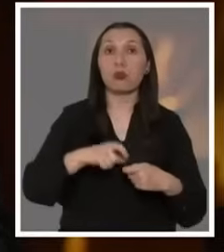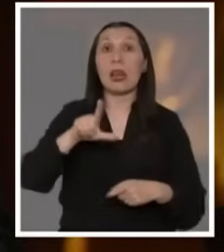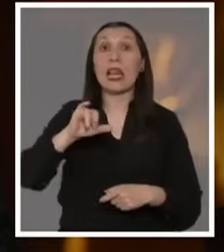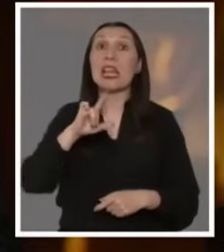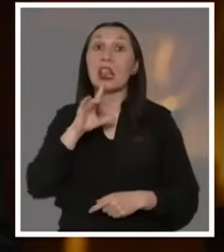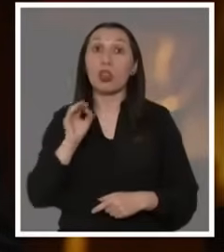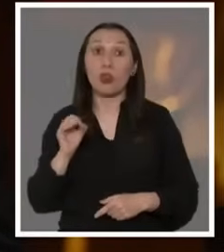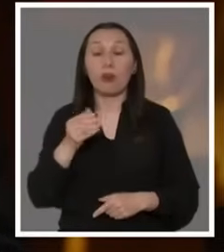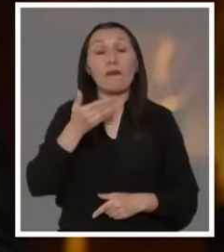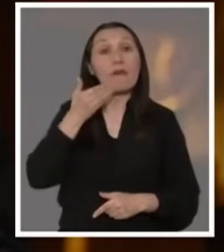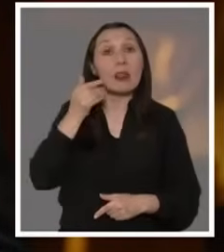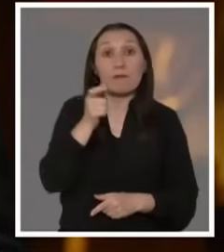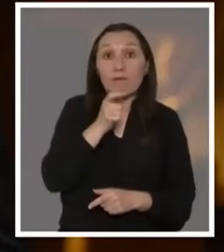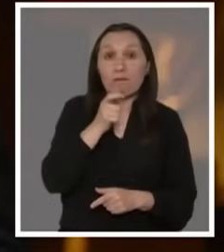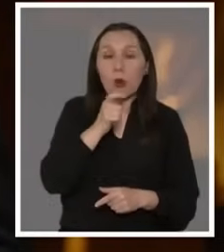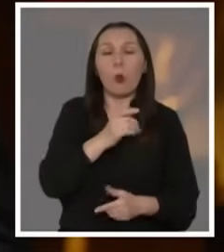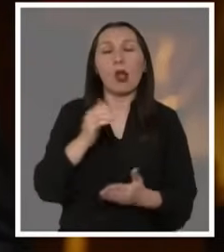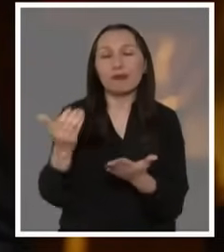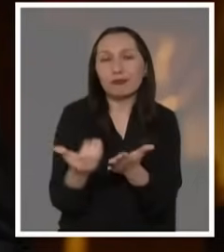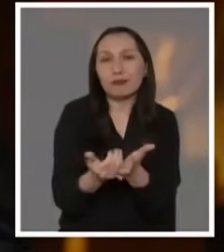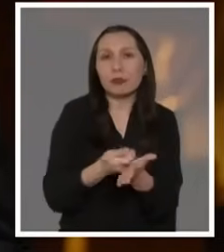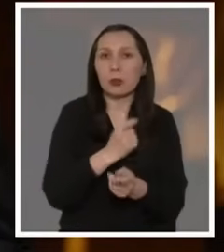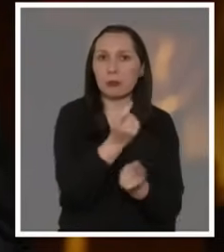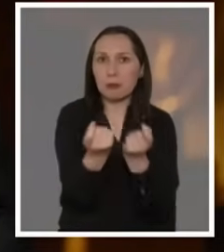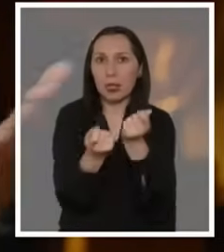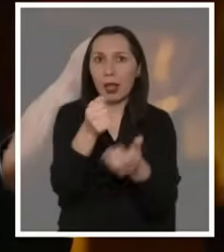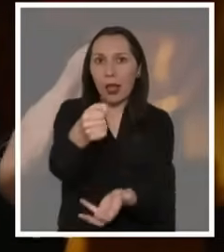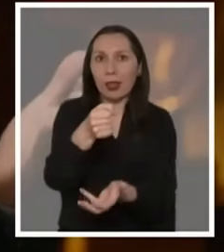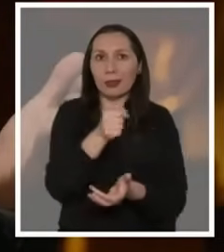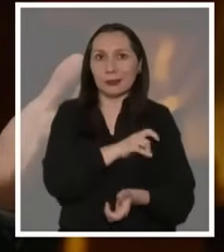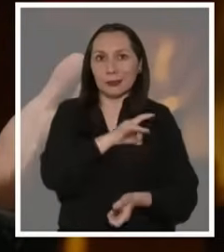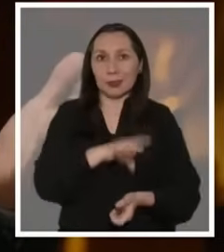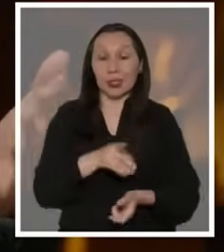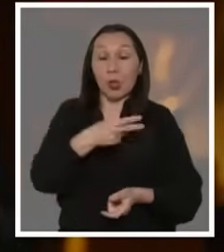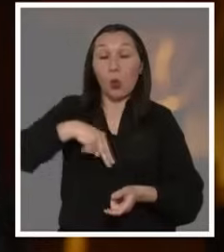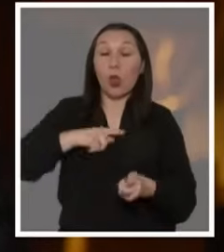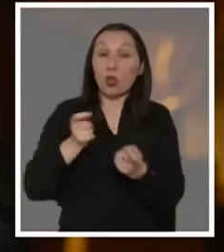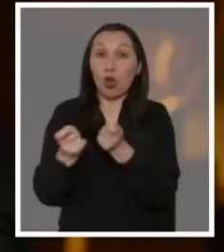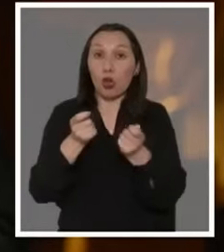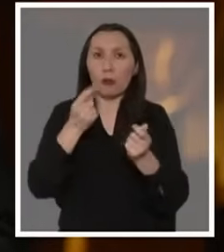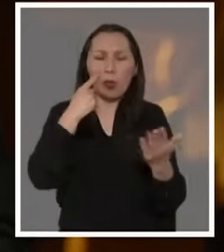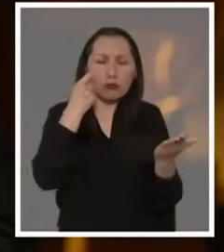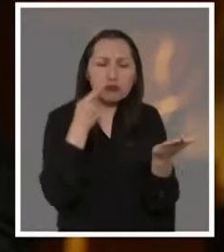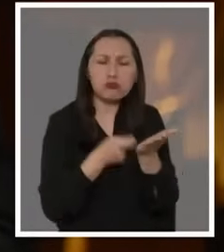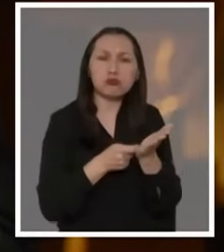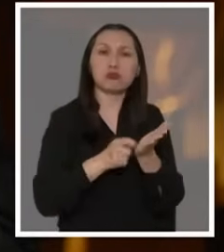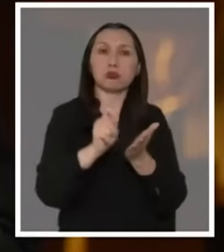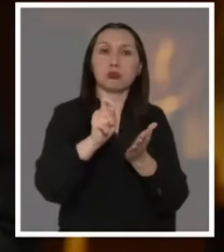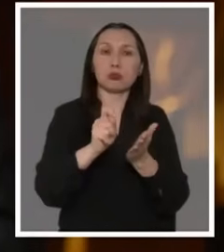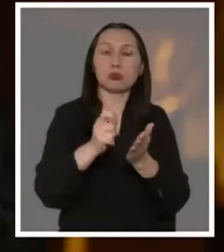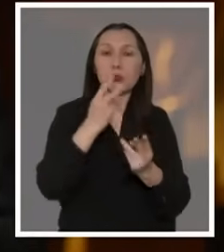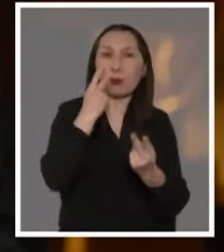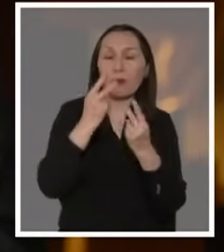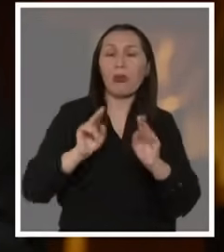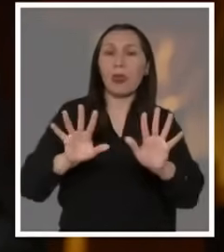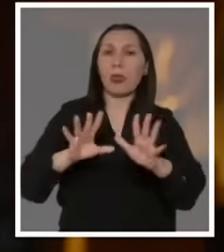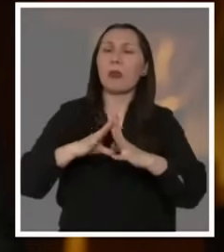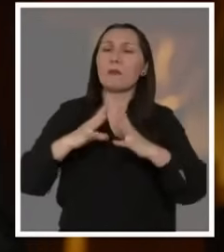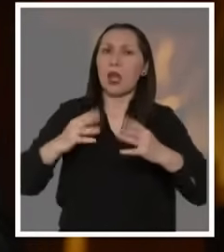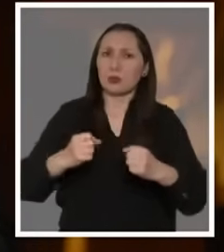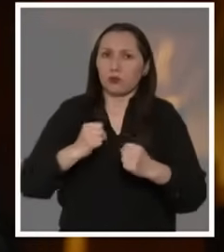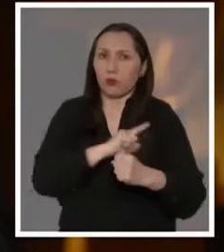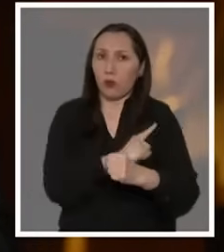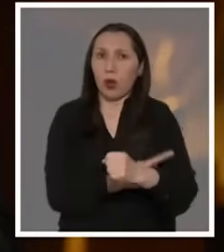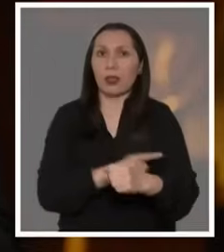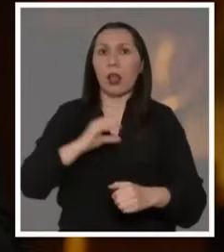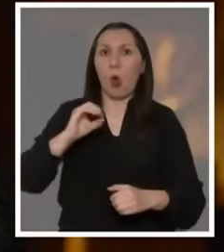litio será también un sueldo para Chile. Nuestra economía ha sido reconocida como una de las 10 más sólidas de la